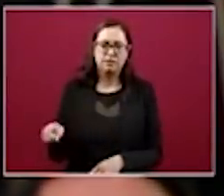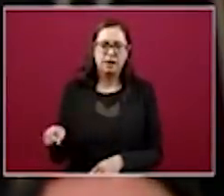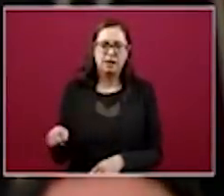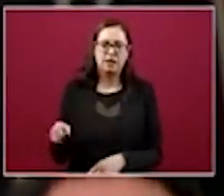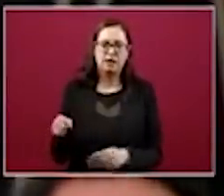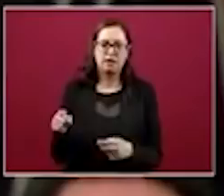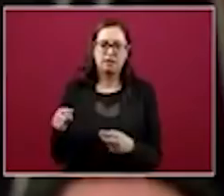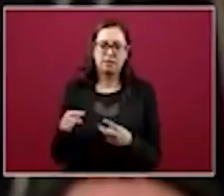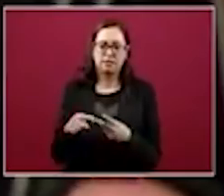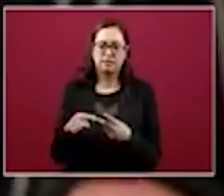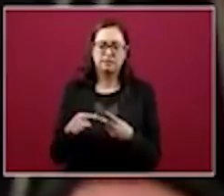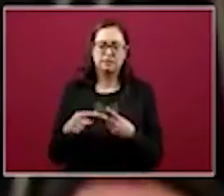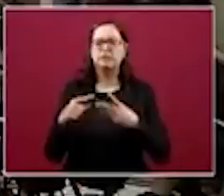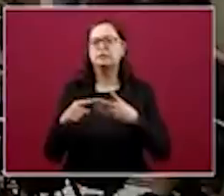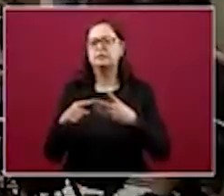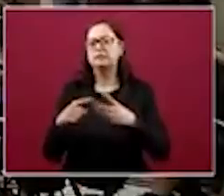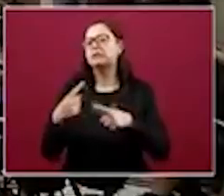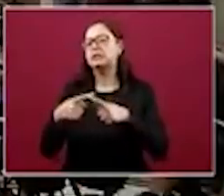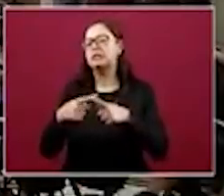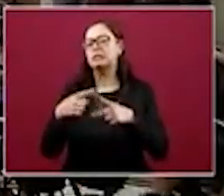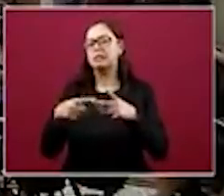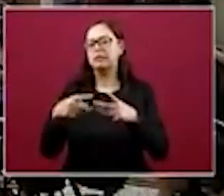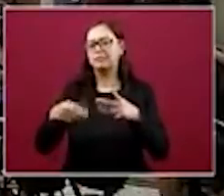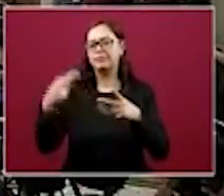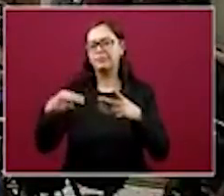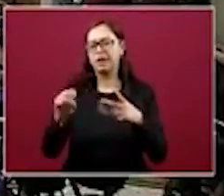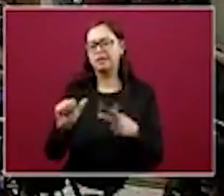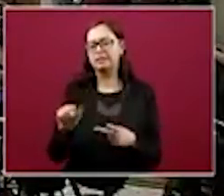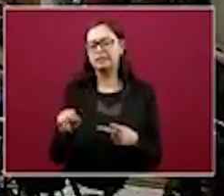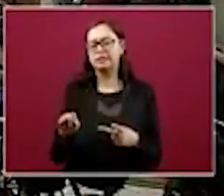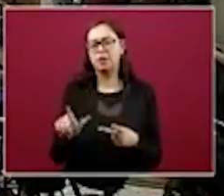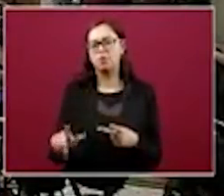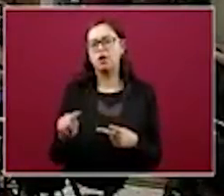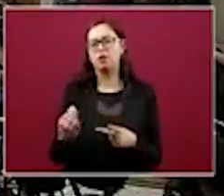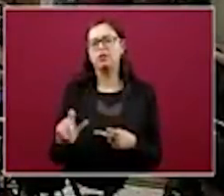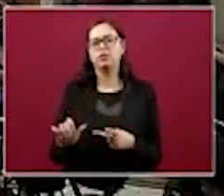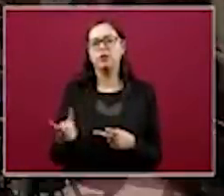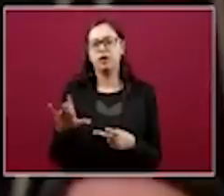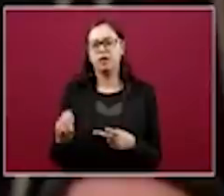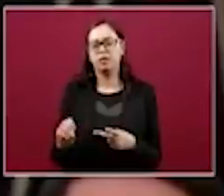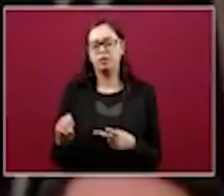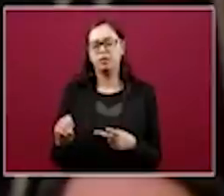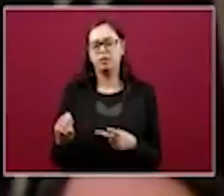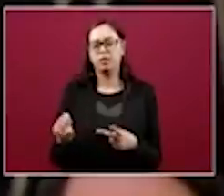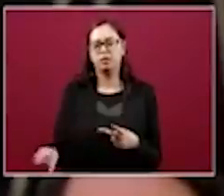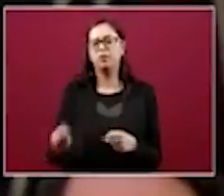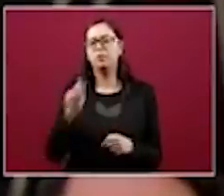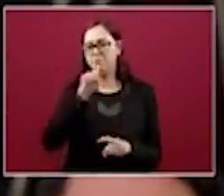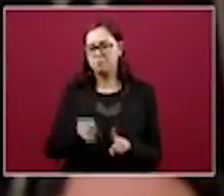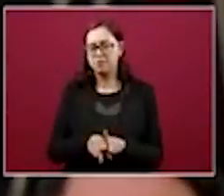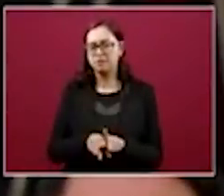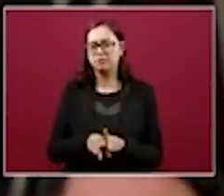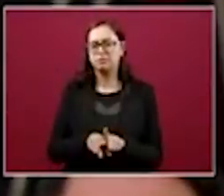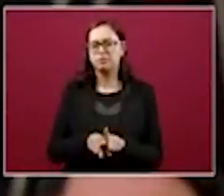le menciono los nombres, serían Samuel Toledo Córdoba, y también